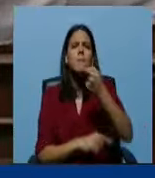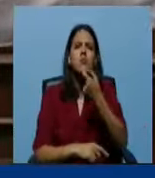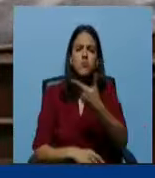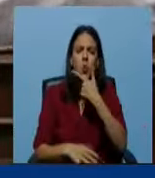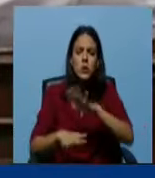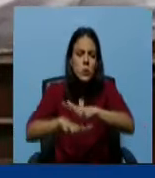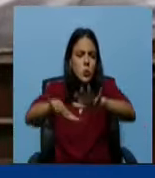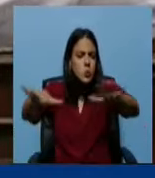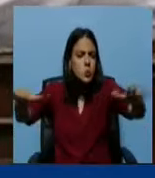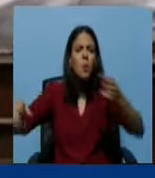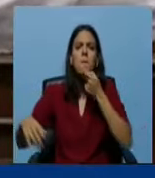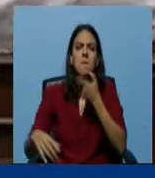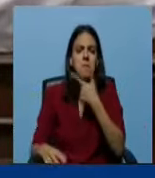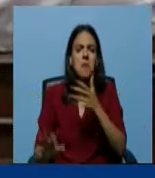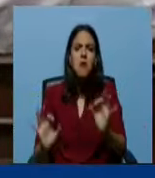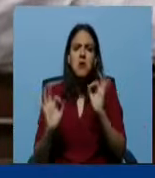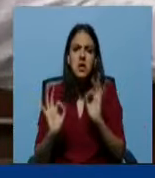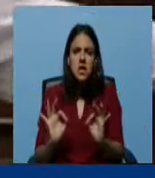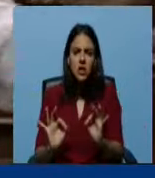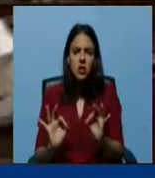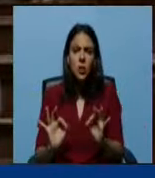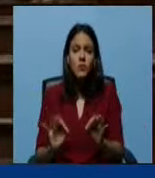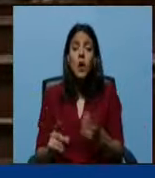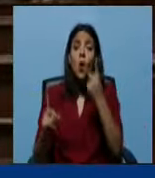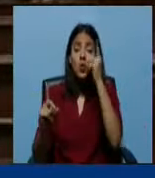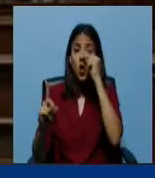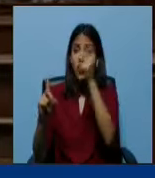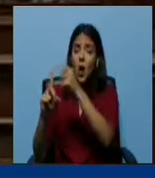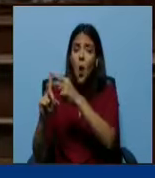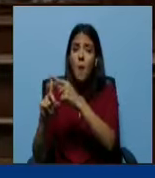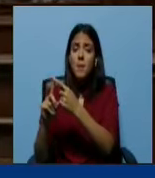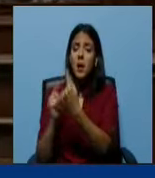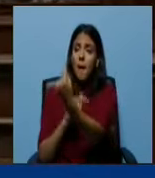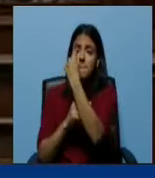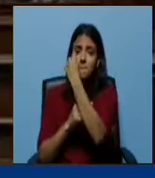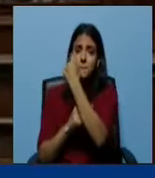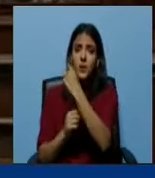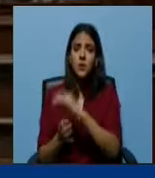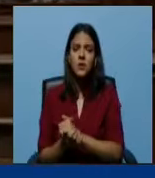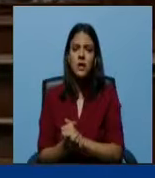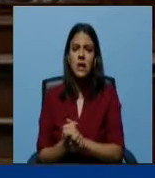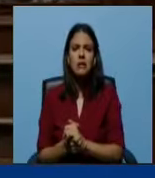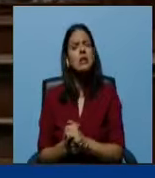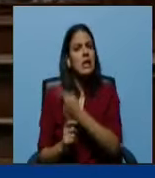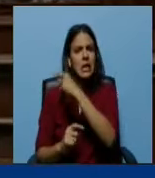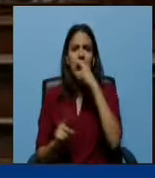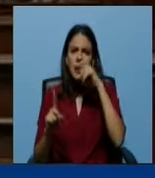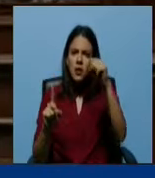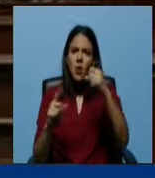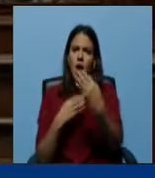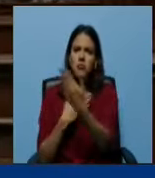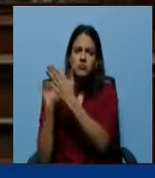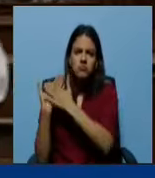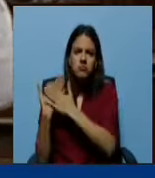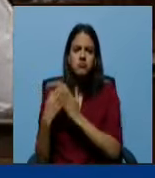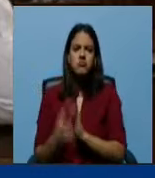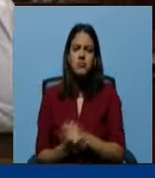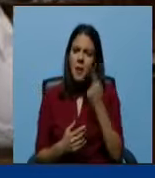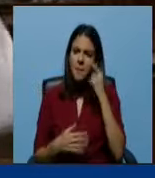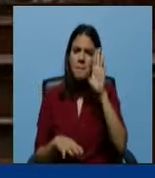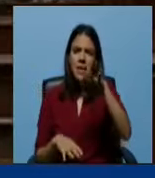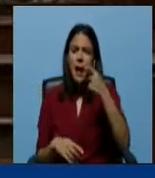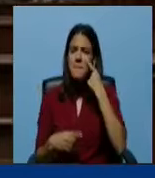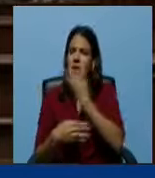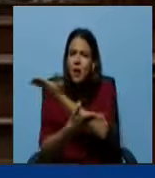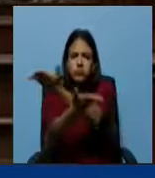grandísimo. Y uno de los tipos que estaba ahí me dice, Nicolás, mira, de aquí